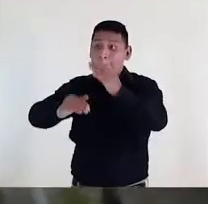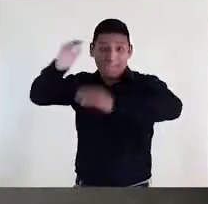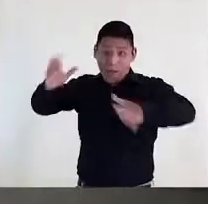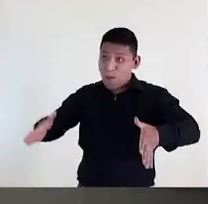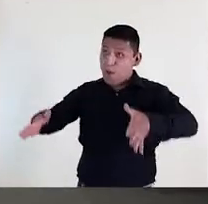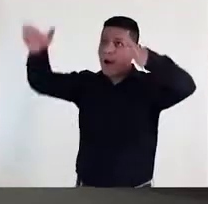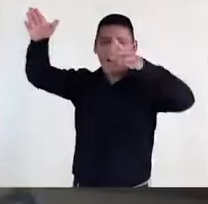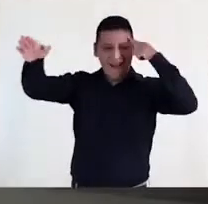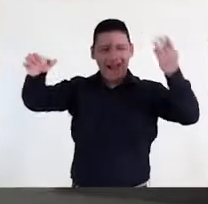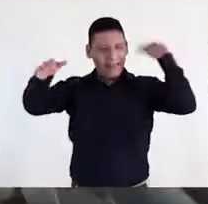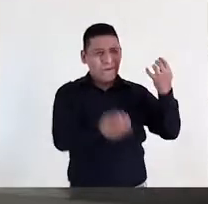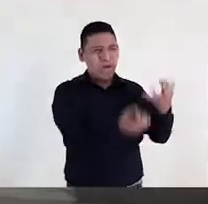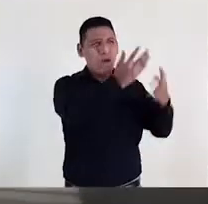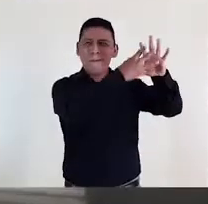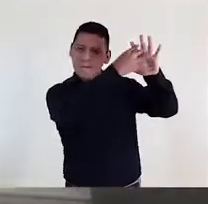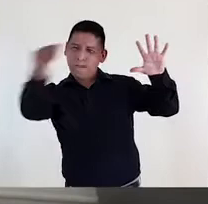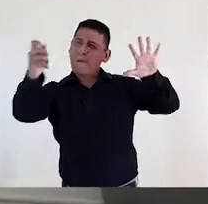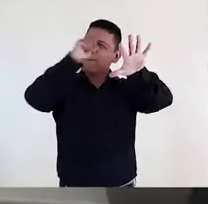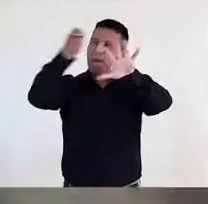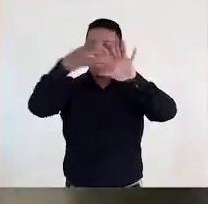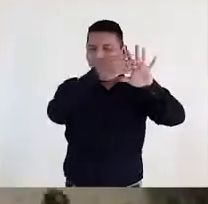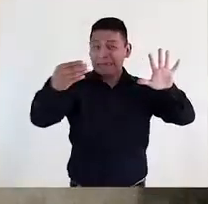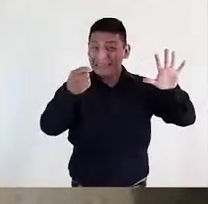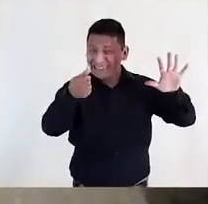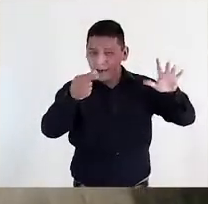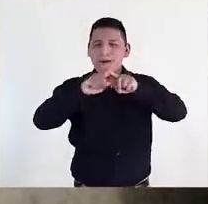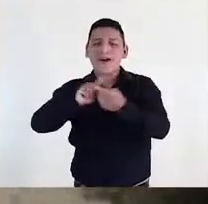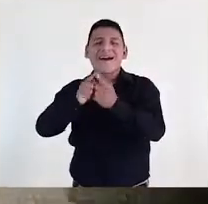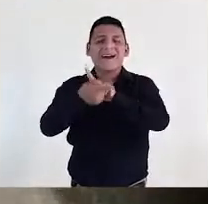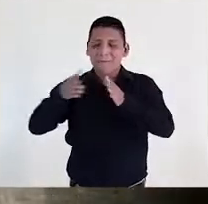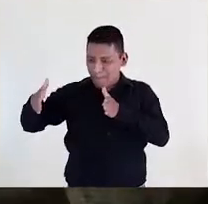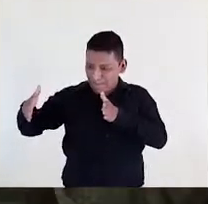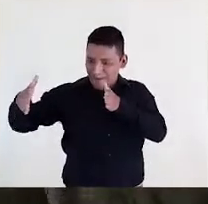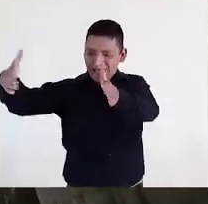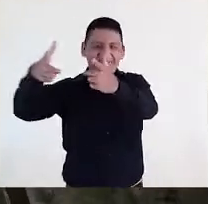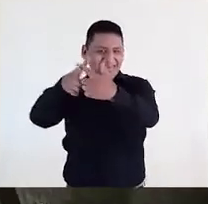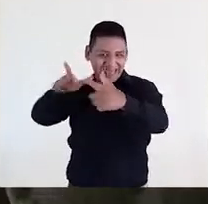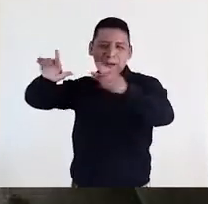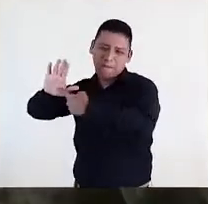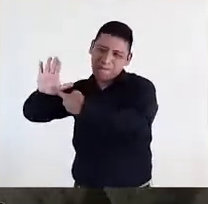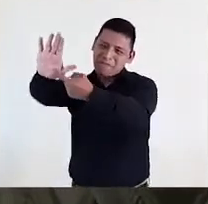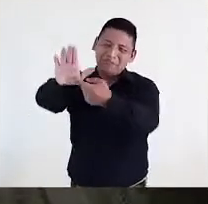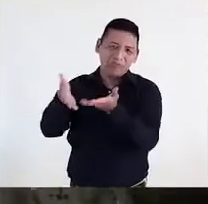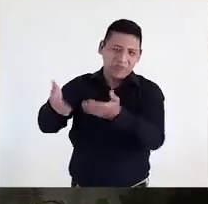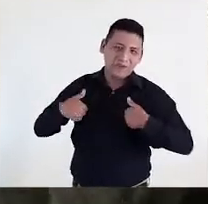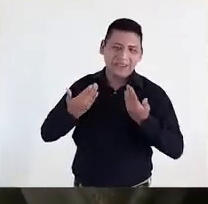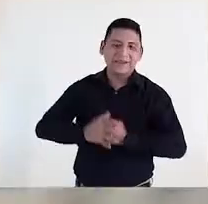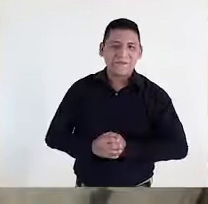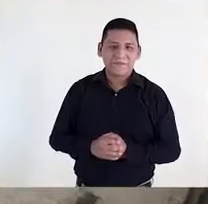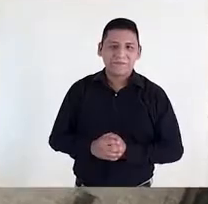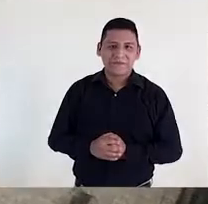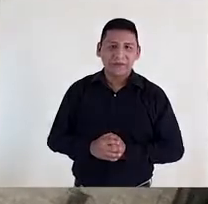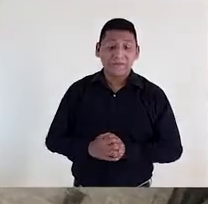reconstruirse, casi se repitió el mismo esquema del teatro original, salvo abrir una plazuela al lado izquierdo para hacer presentaciones al aire